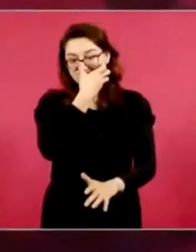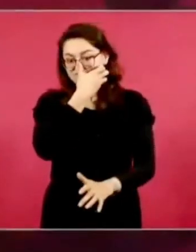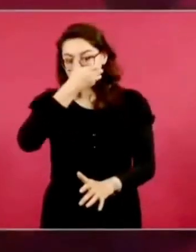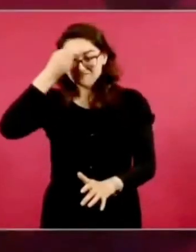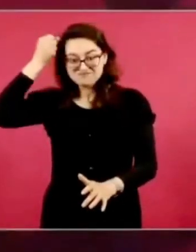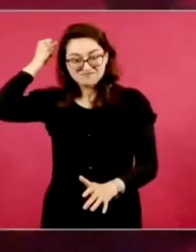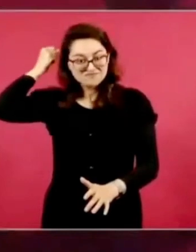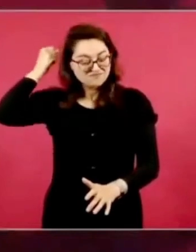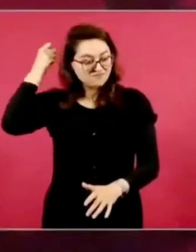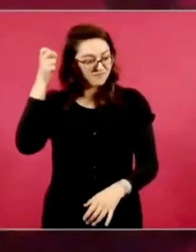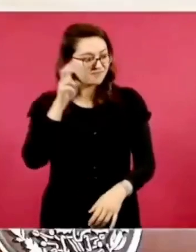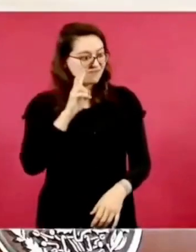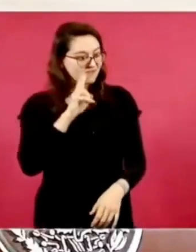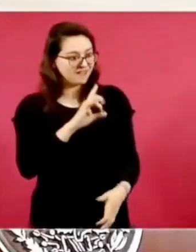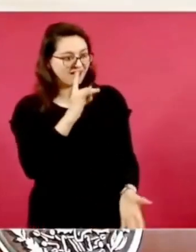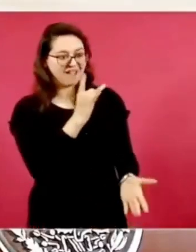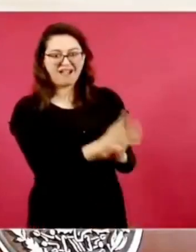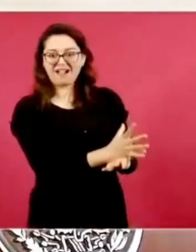Antes se engañaban,